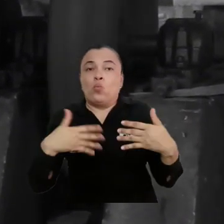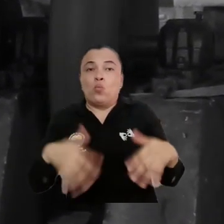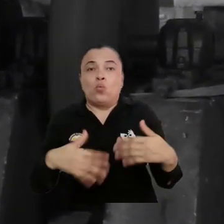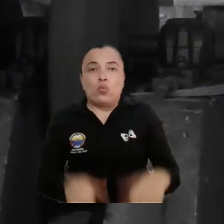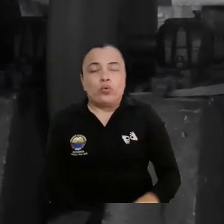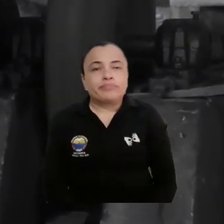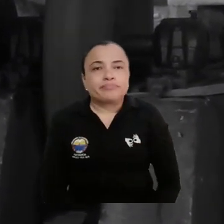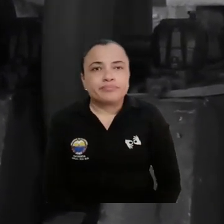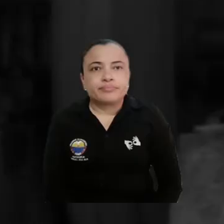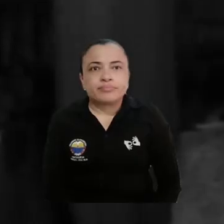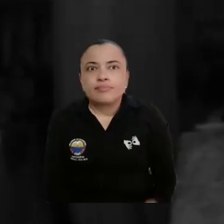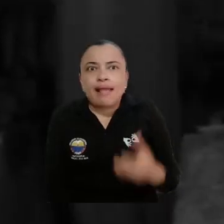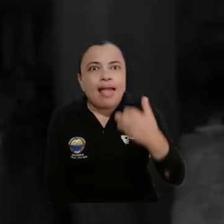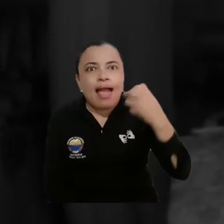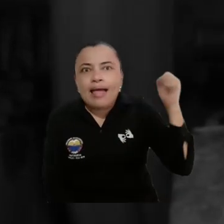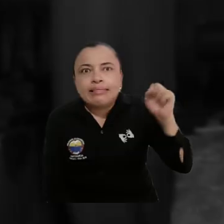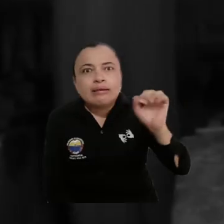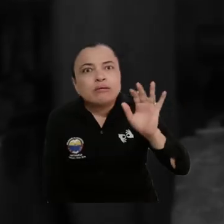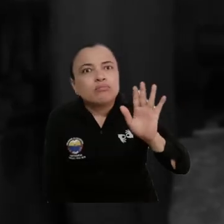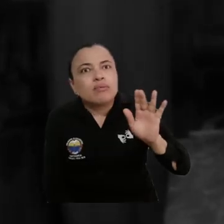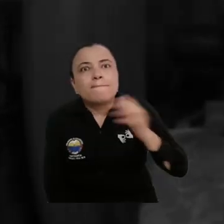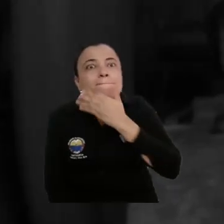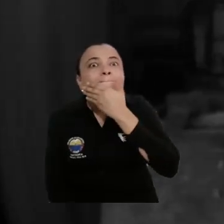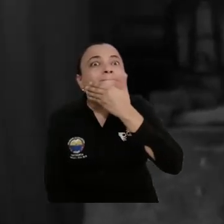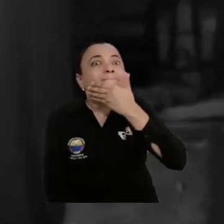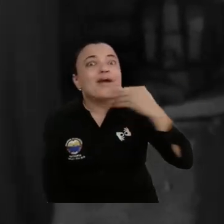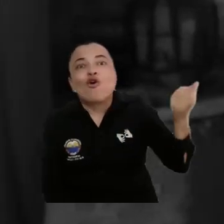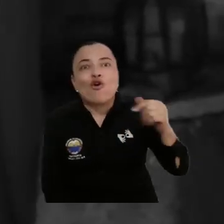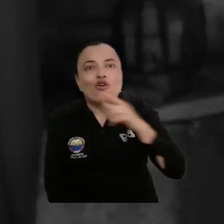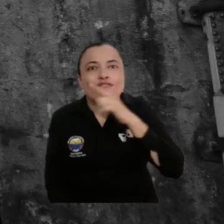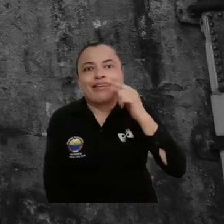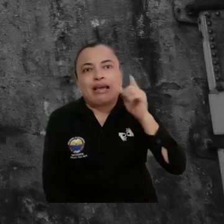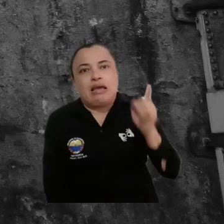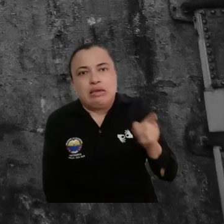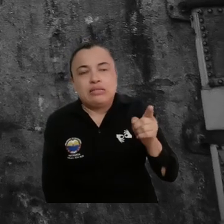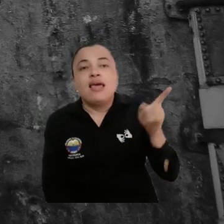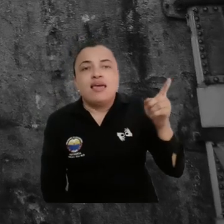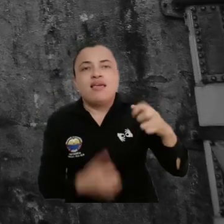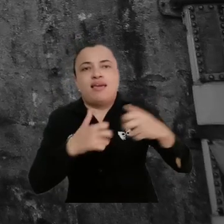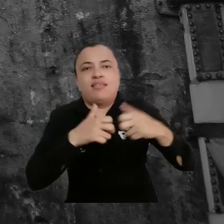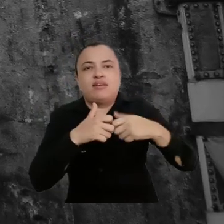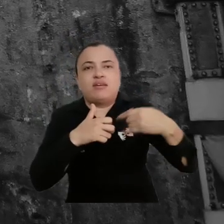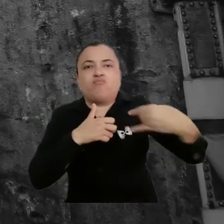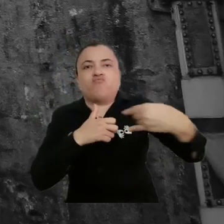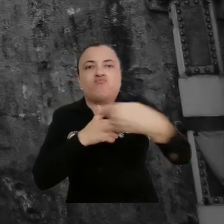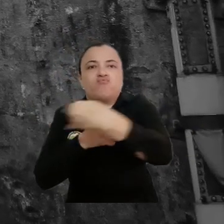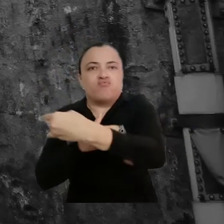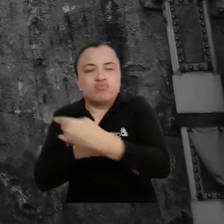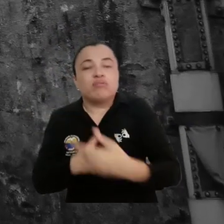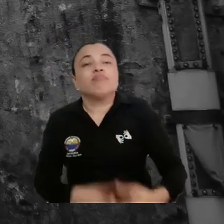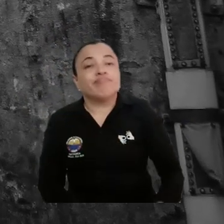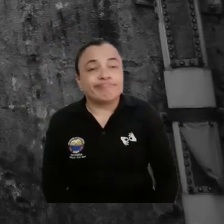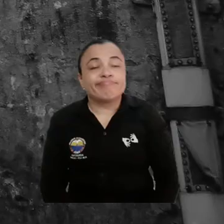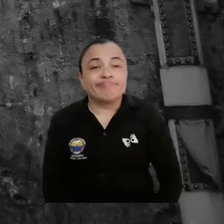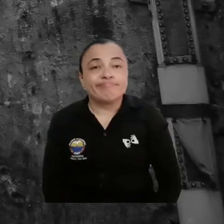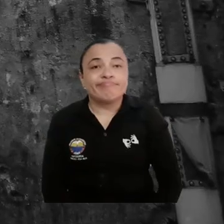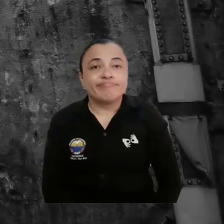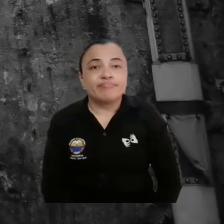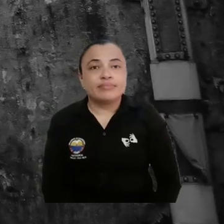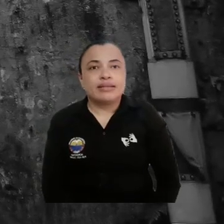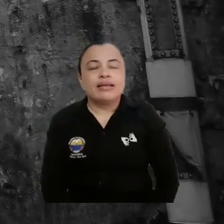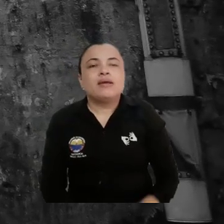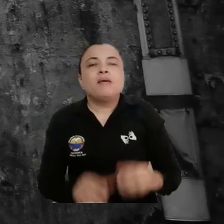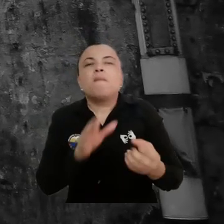que había por aquí era esta, y eso es que le daba energía a todo del todo por aquí, y mejor dicho, tenían hasta barrios. La producción anual estimada